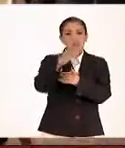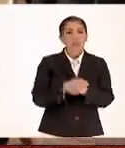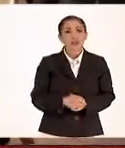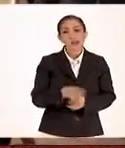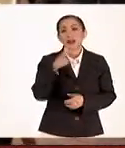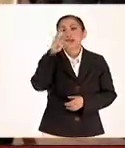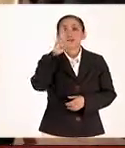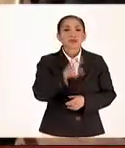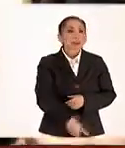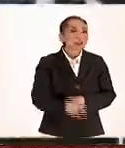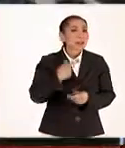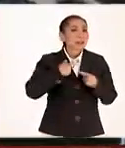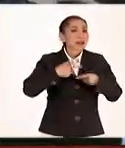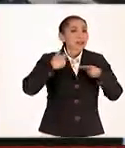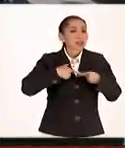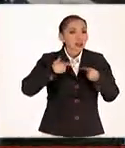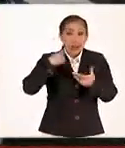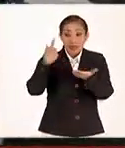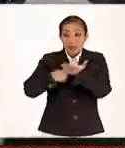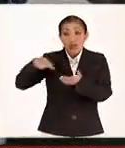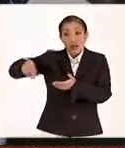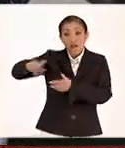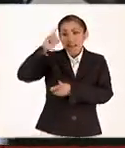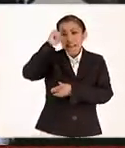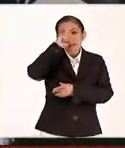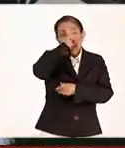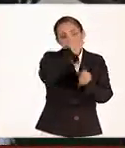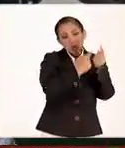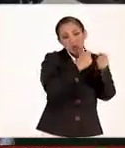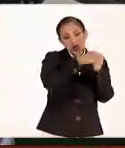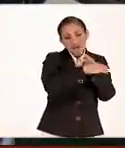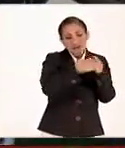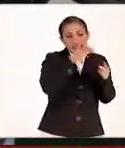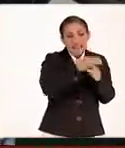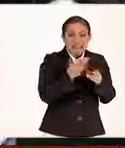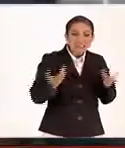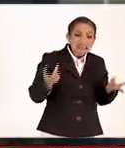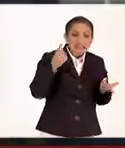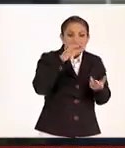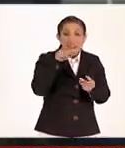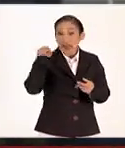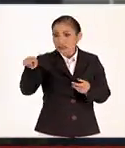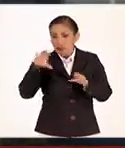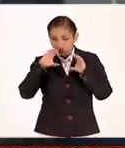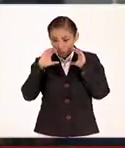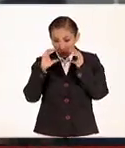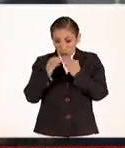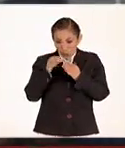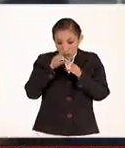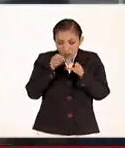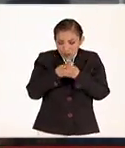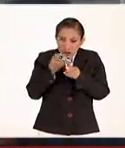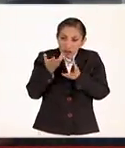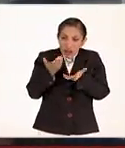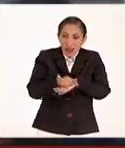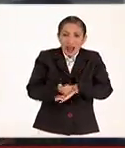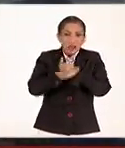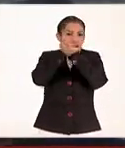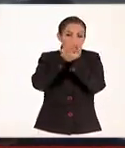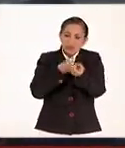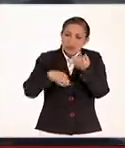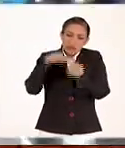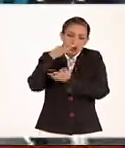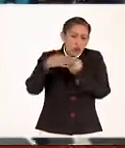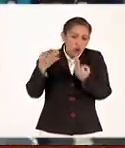realmente las personas que estamos a veces se nos dificulta en algunas materias y con estos clubs pues nos ayudamos entre